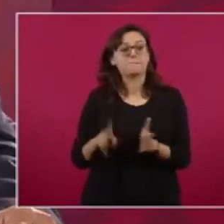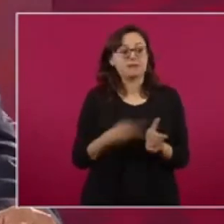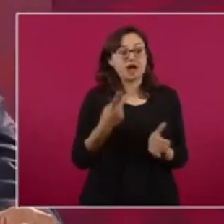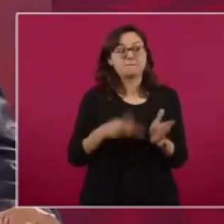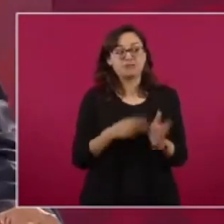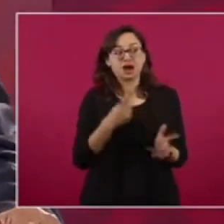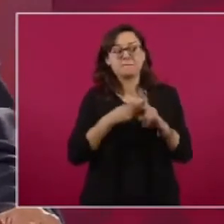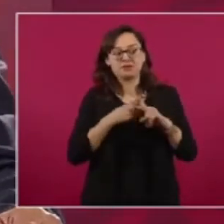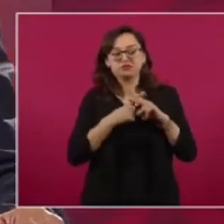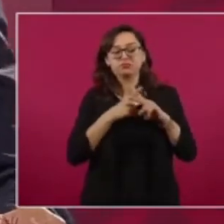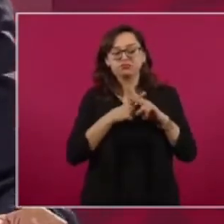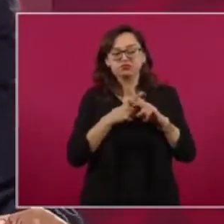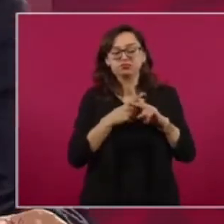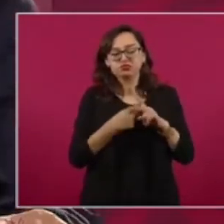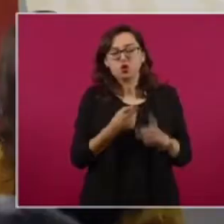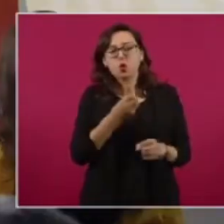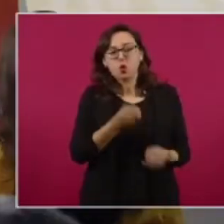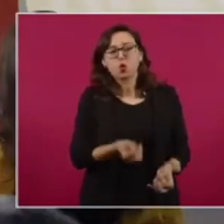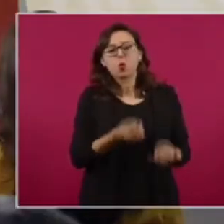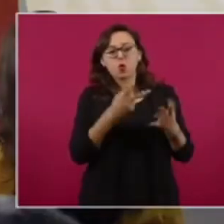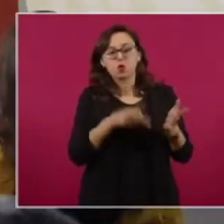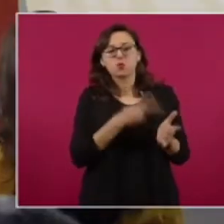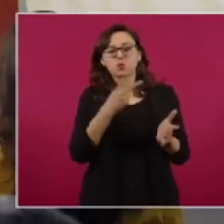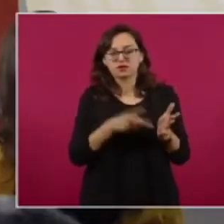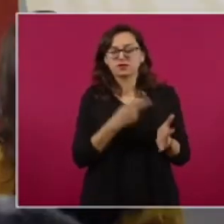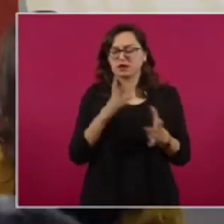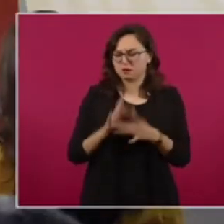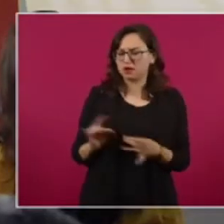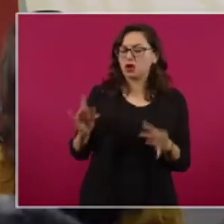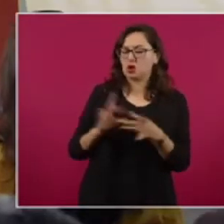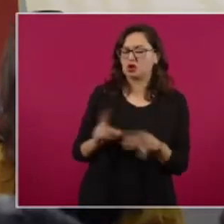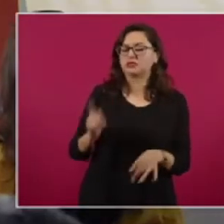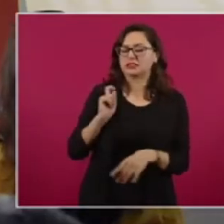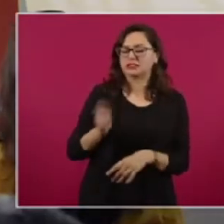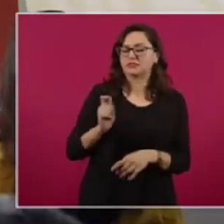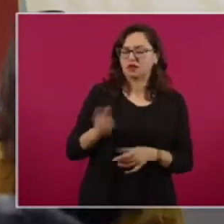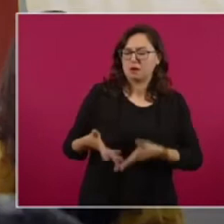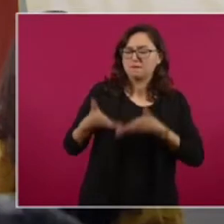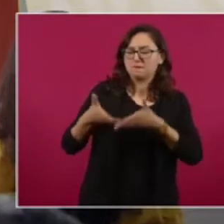explicó qué es el carajo en la